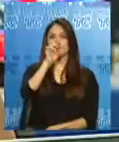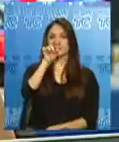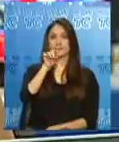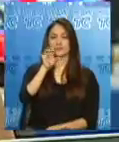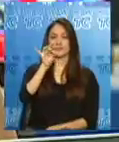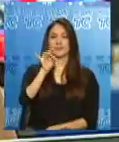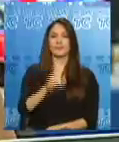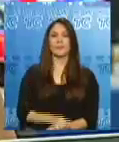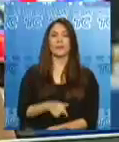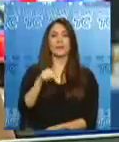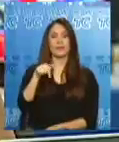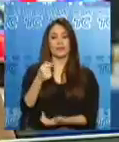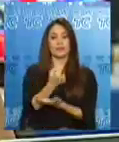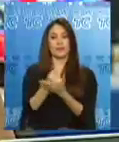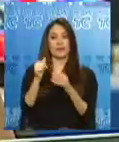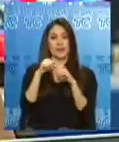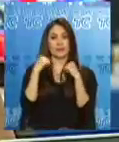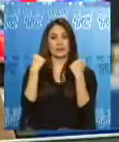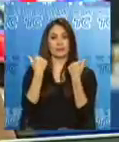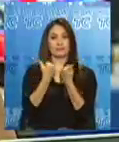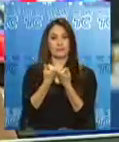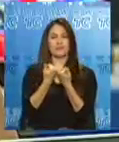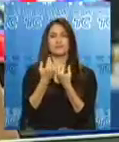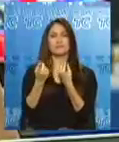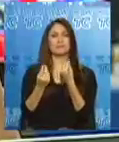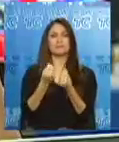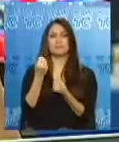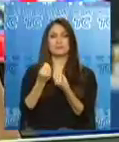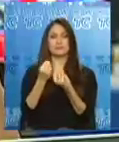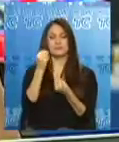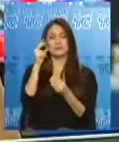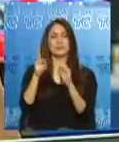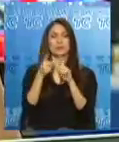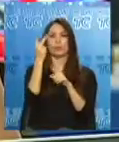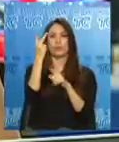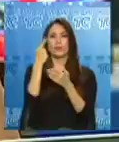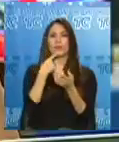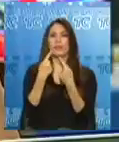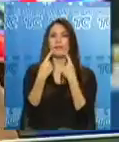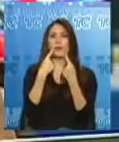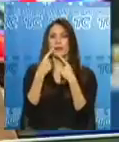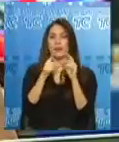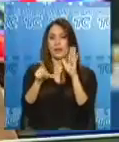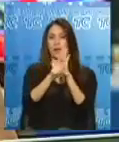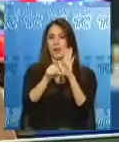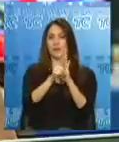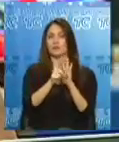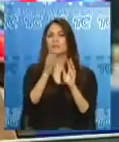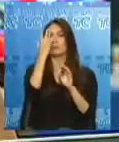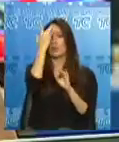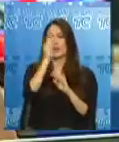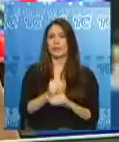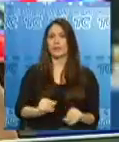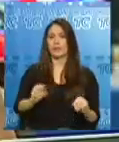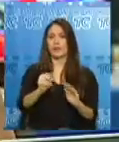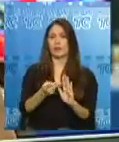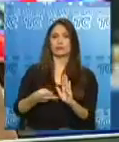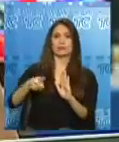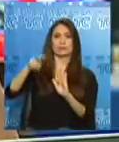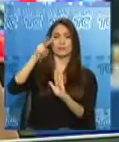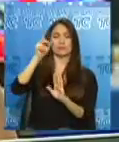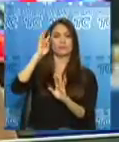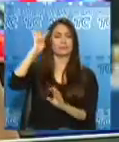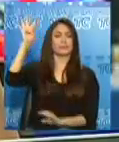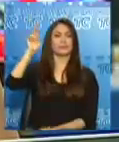Esta semana la Asamblea Nacional discutirá un segundo y definitivo debate el proyecto de ley para evitar la especulación del valor de la tierra.